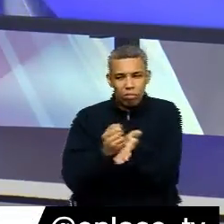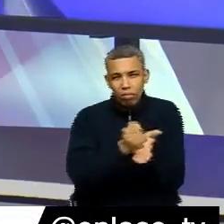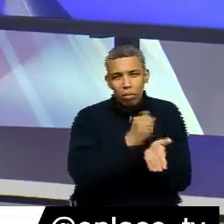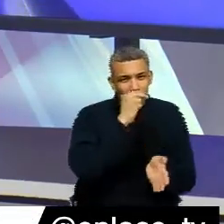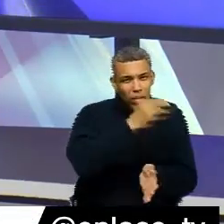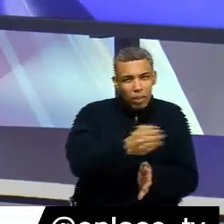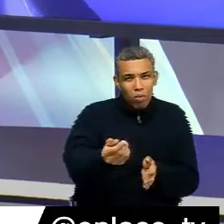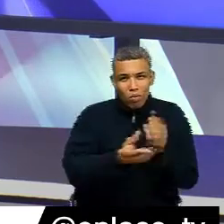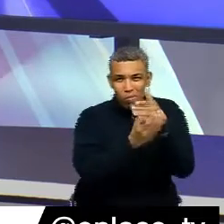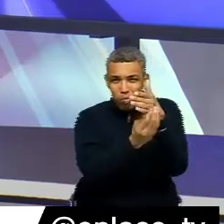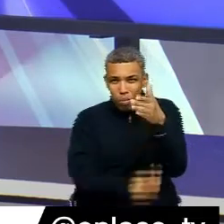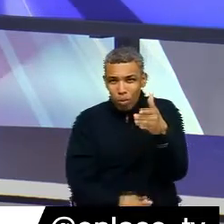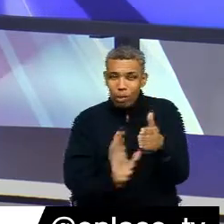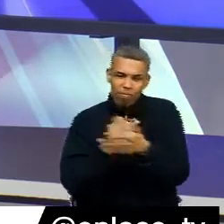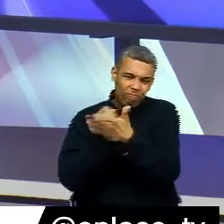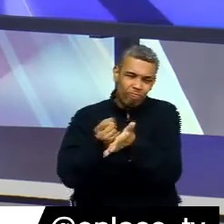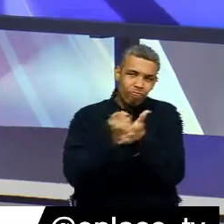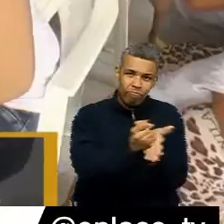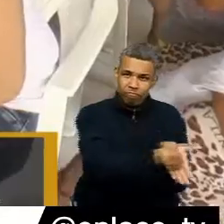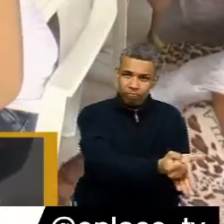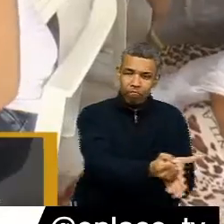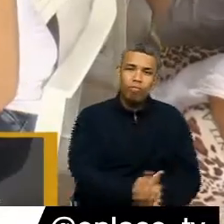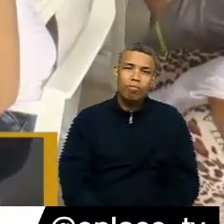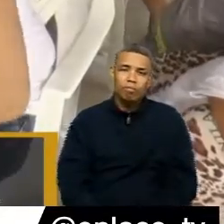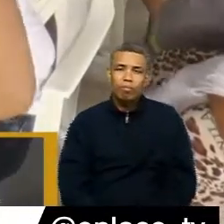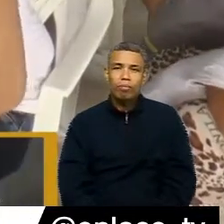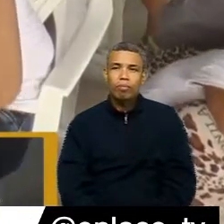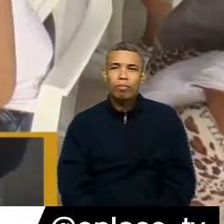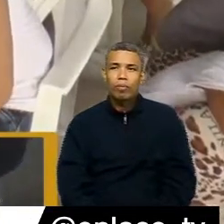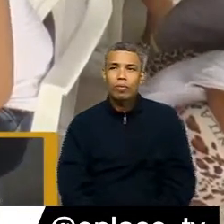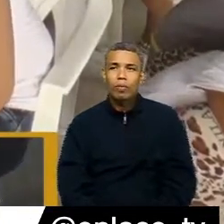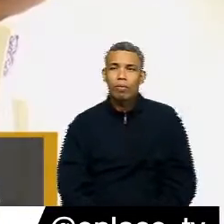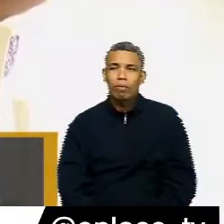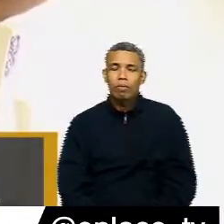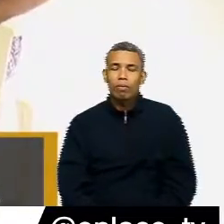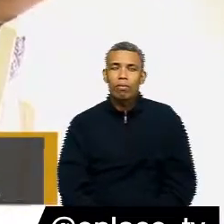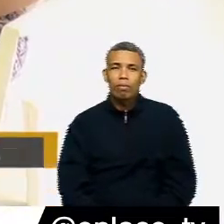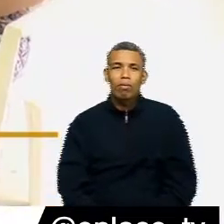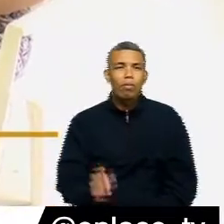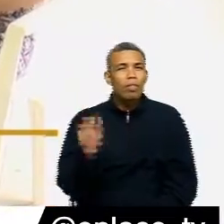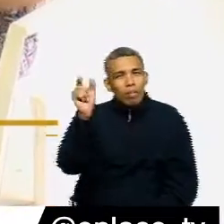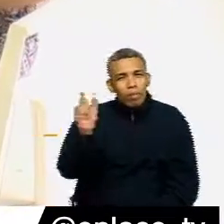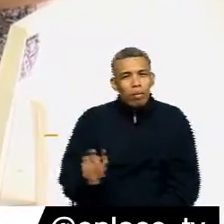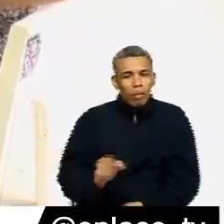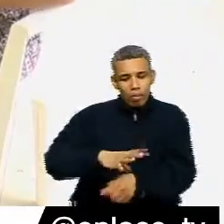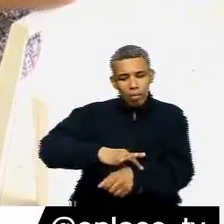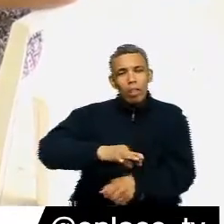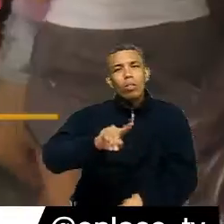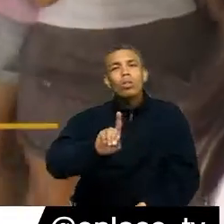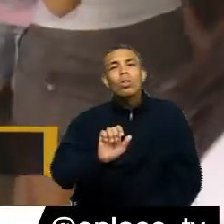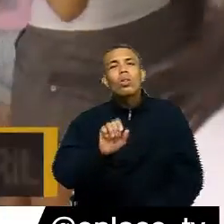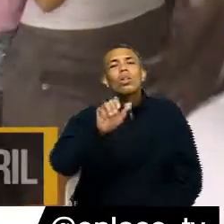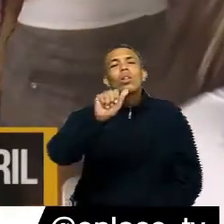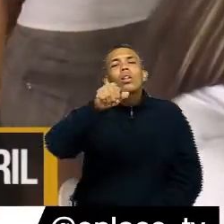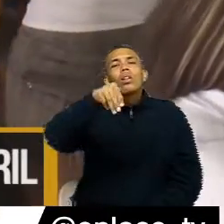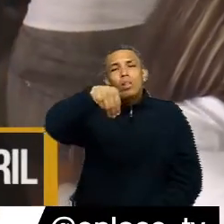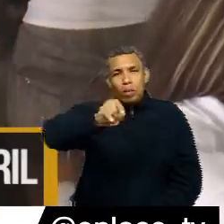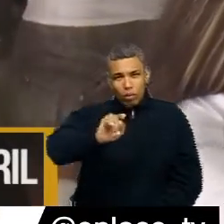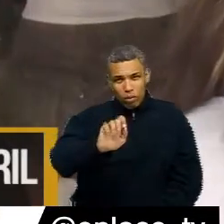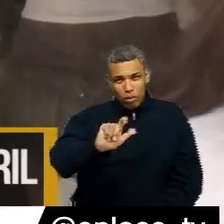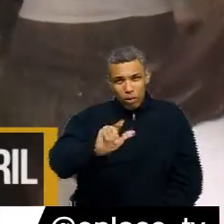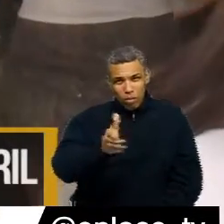de Navidad. El doctor Samuel Larios y su equipo, conformado por más de 20 personas, llegaron hasta el barrio 9 de abril con el objetivo de